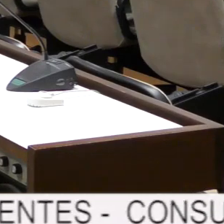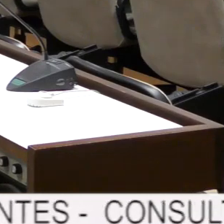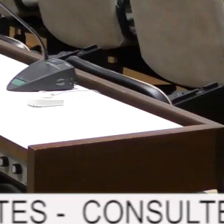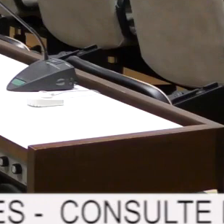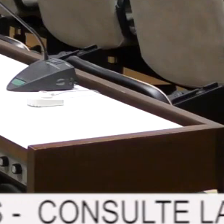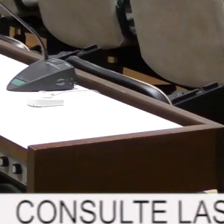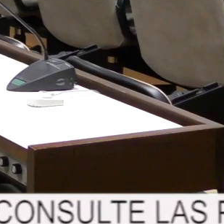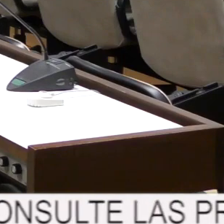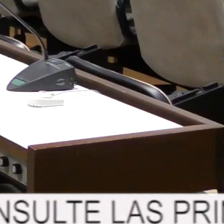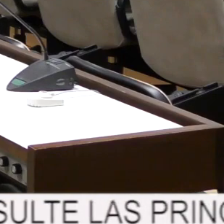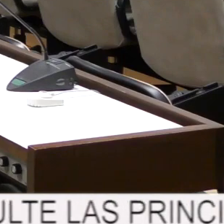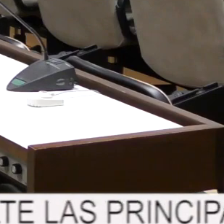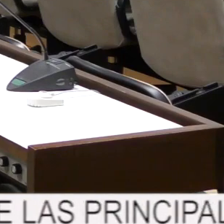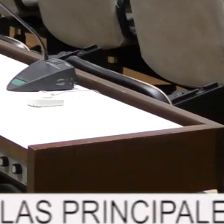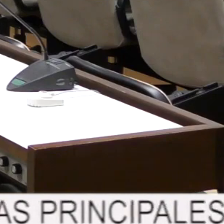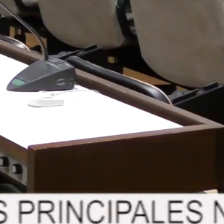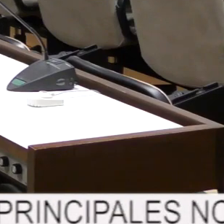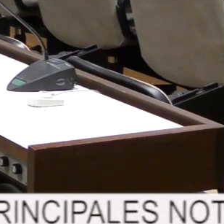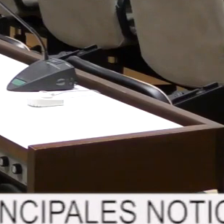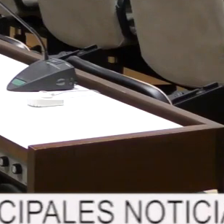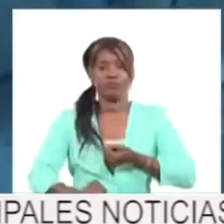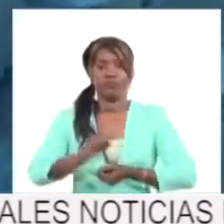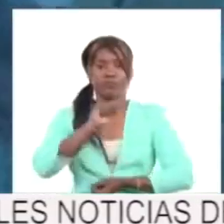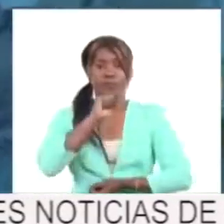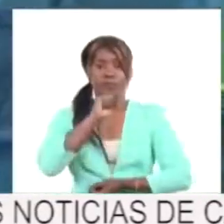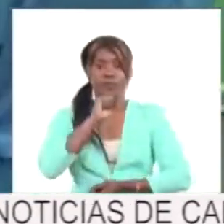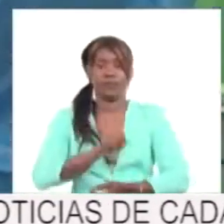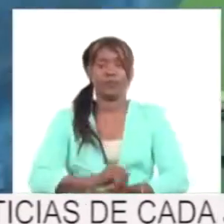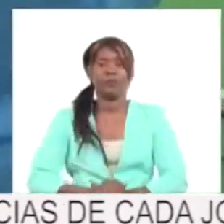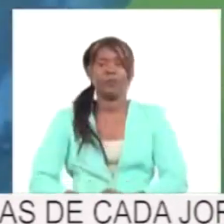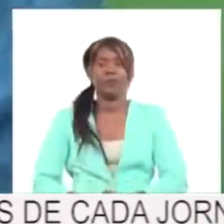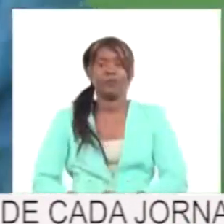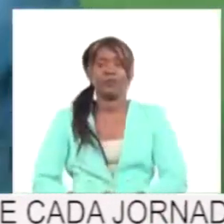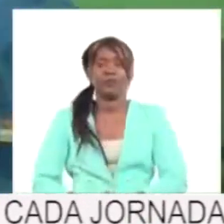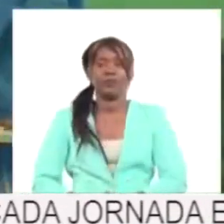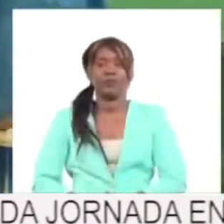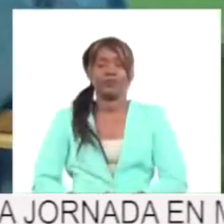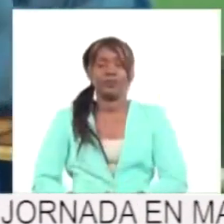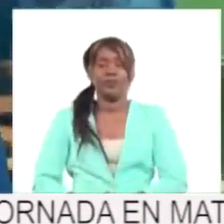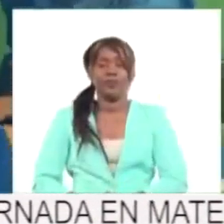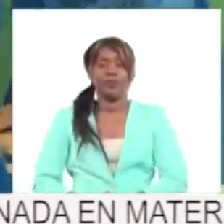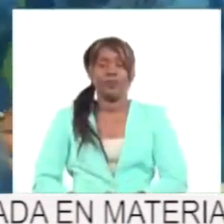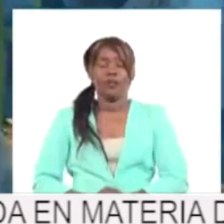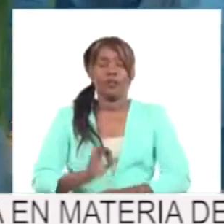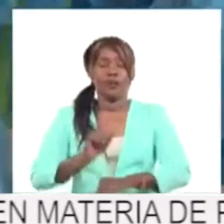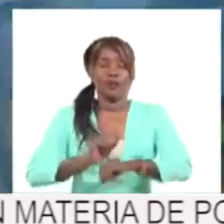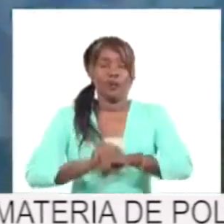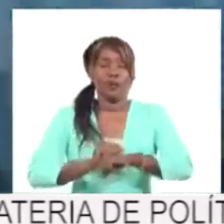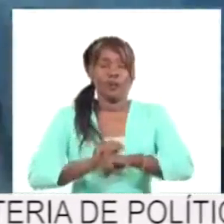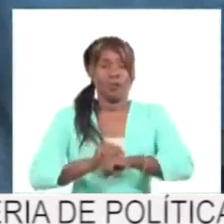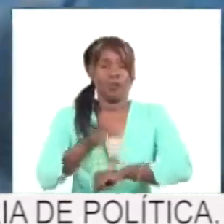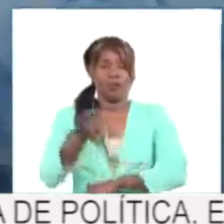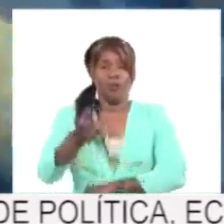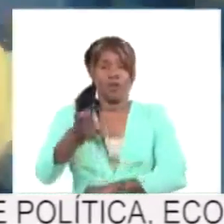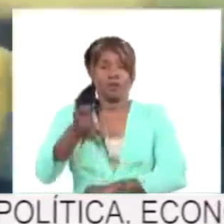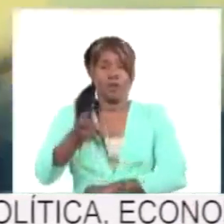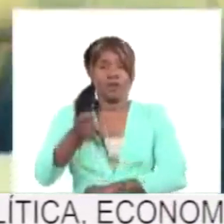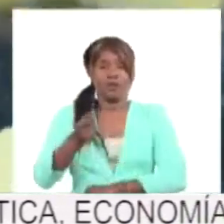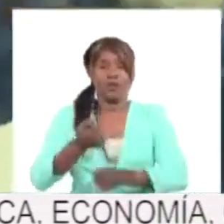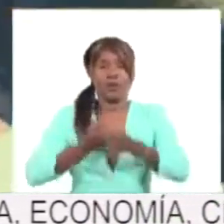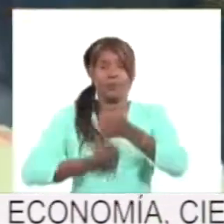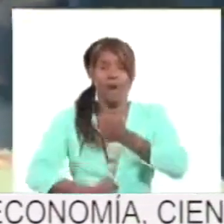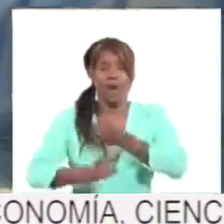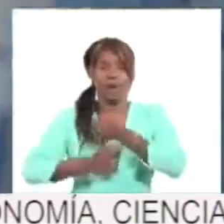sano y un recién nacido saludable desde la Habana Cuba Osa in diez Boris satienzar